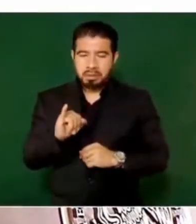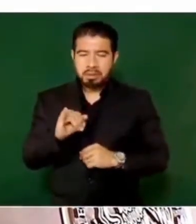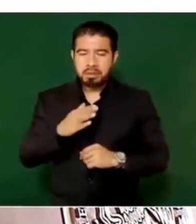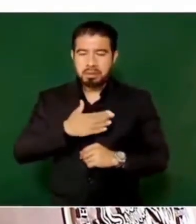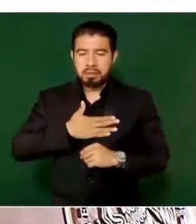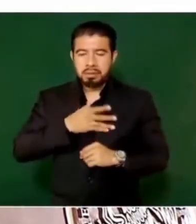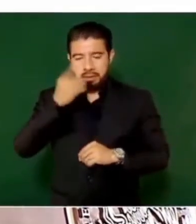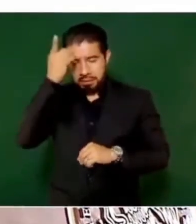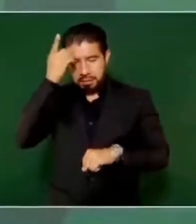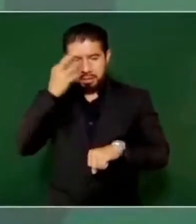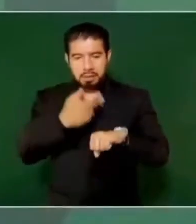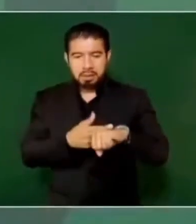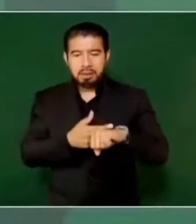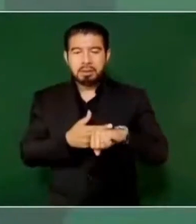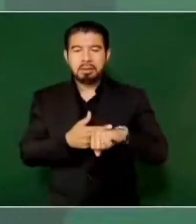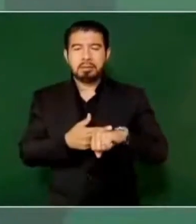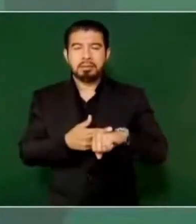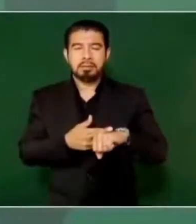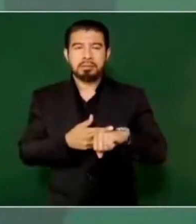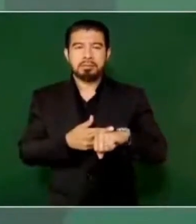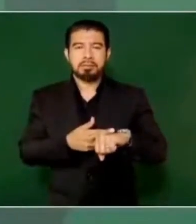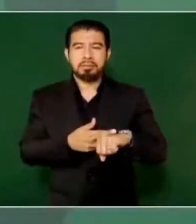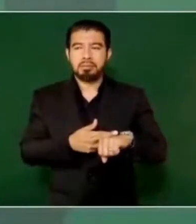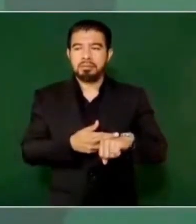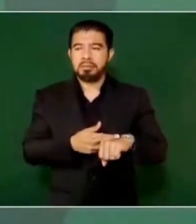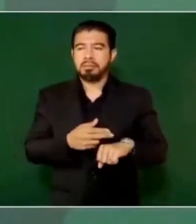y combatimos la corrupción